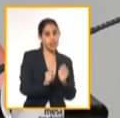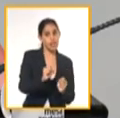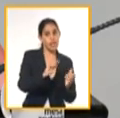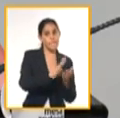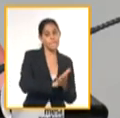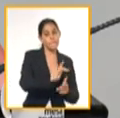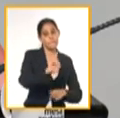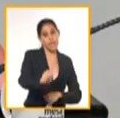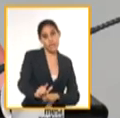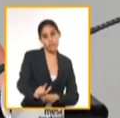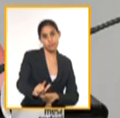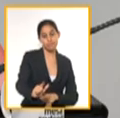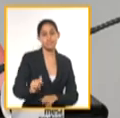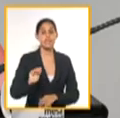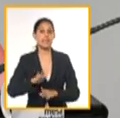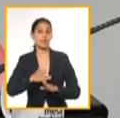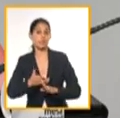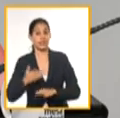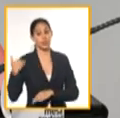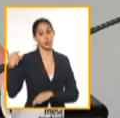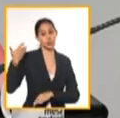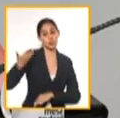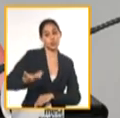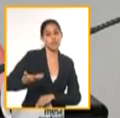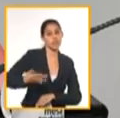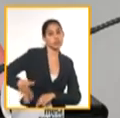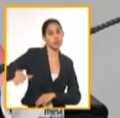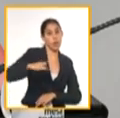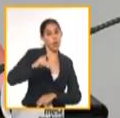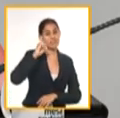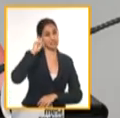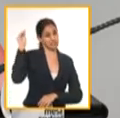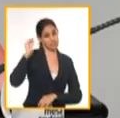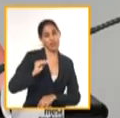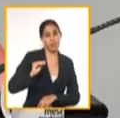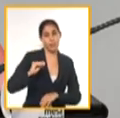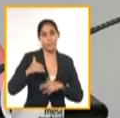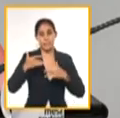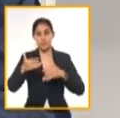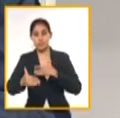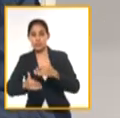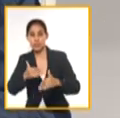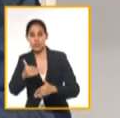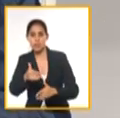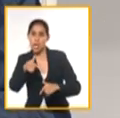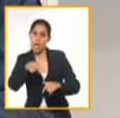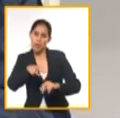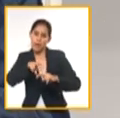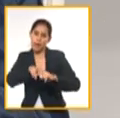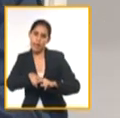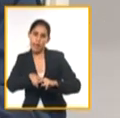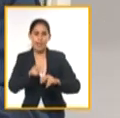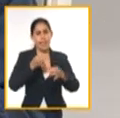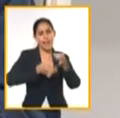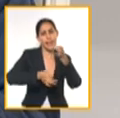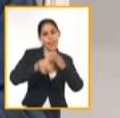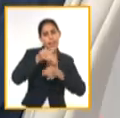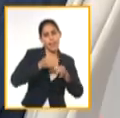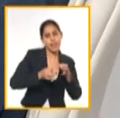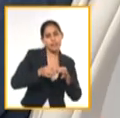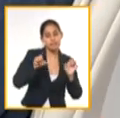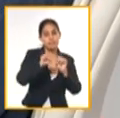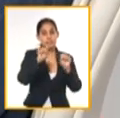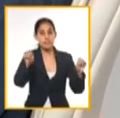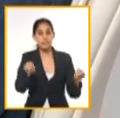y de ahí para acá, bueno, ya sabemos todo lo que ha pasado. ¿En qué momento estamos, Feri, ahora en el Sistema